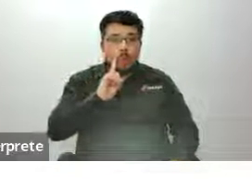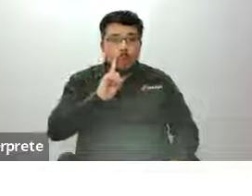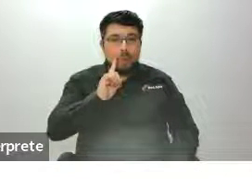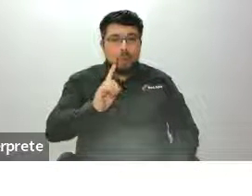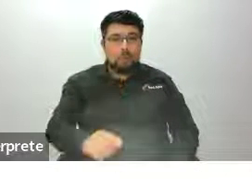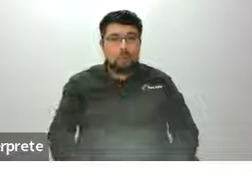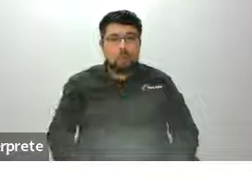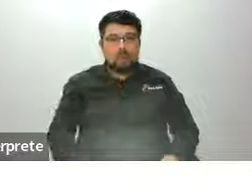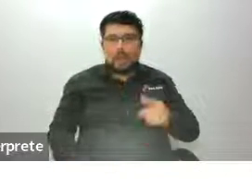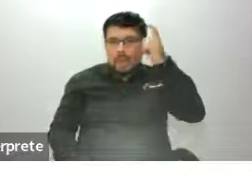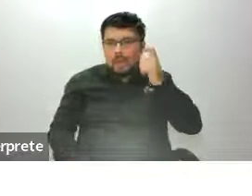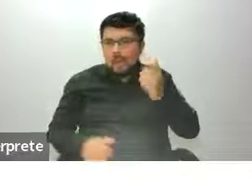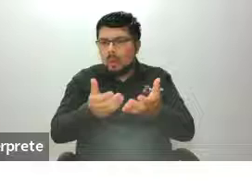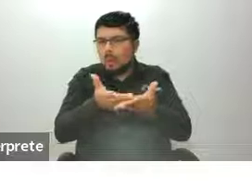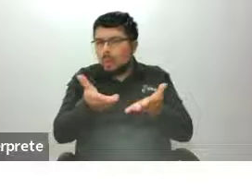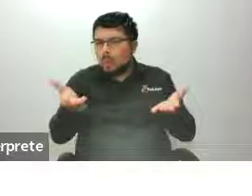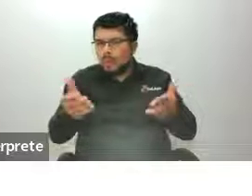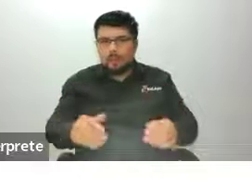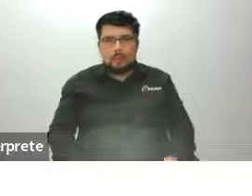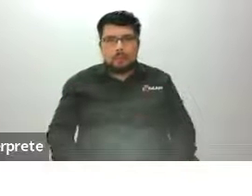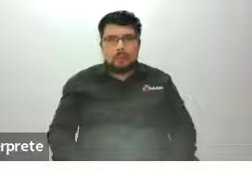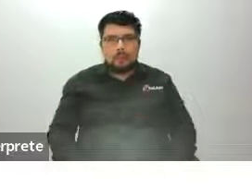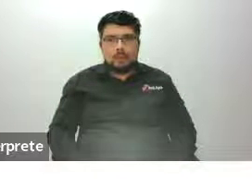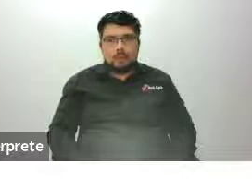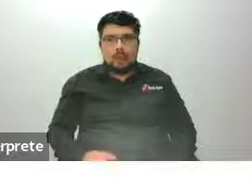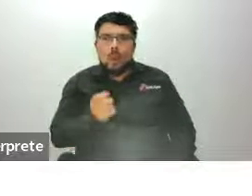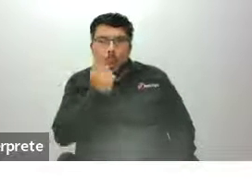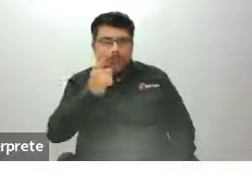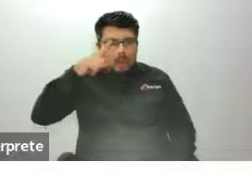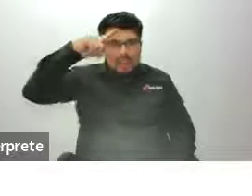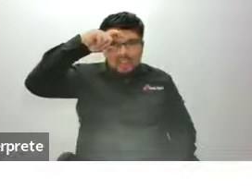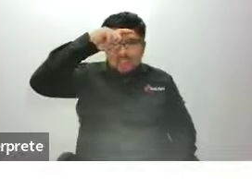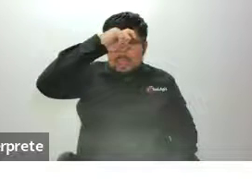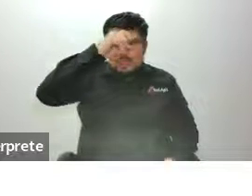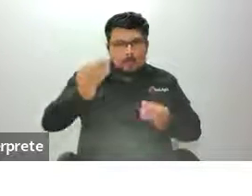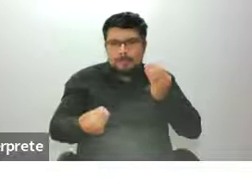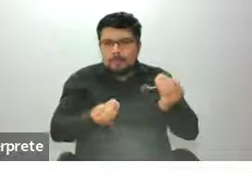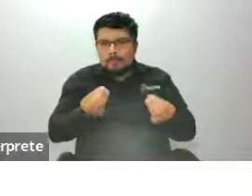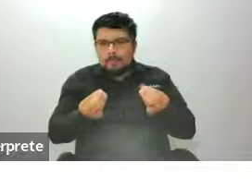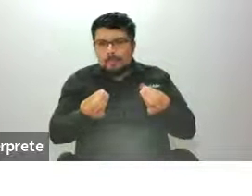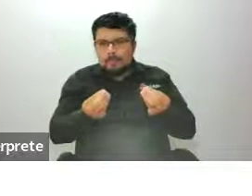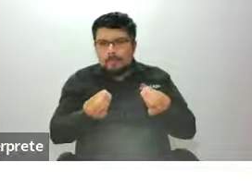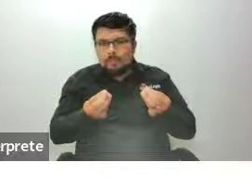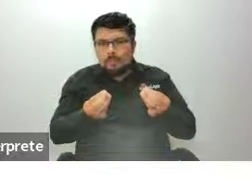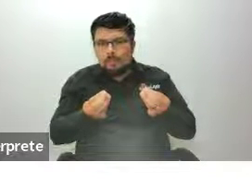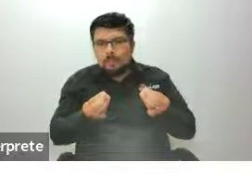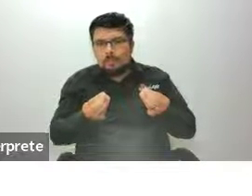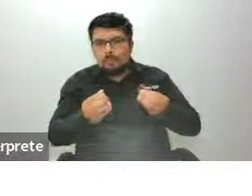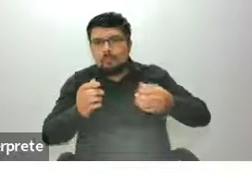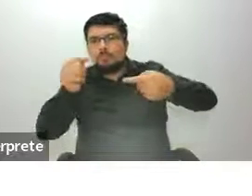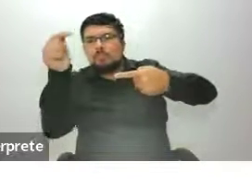¿creen ustedes que tendrían qué dificultades? ¿En qué área de esto habría alguna